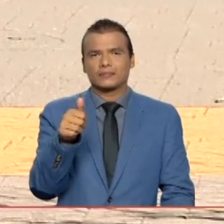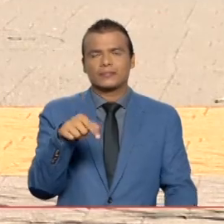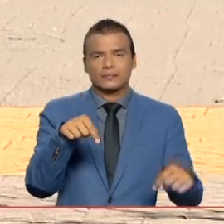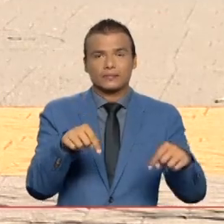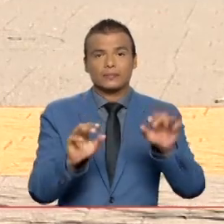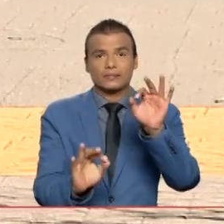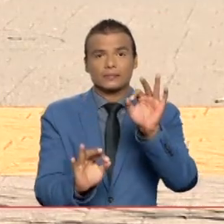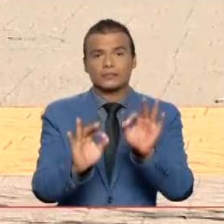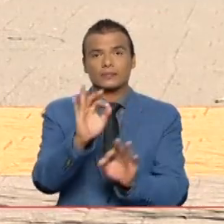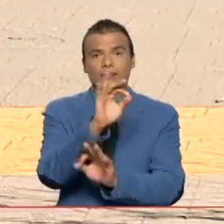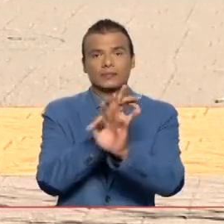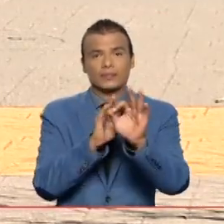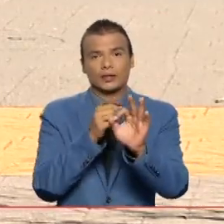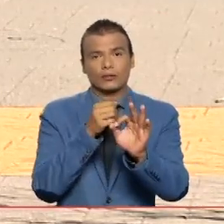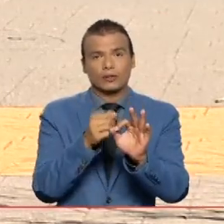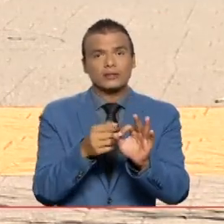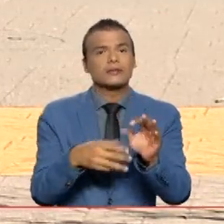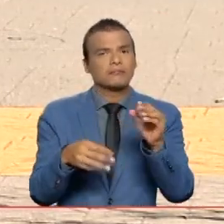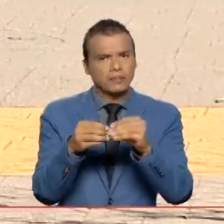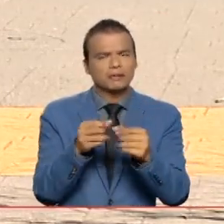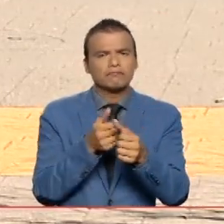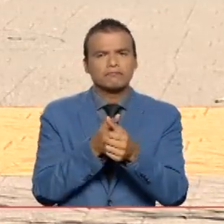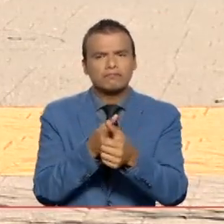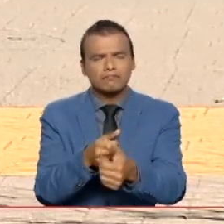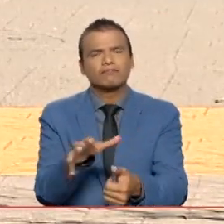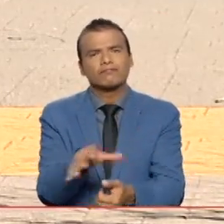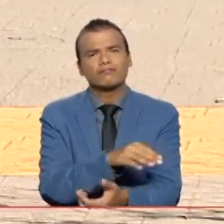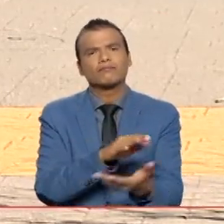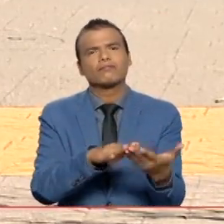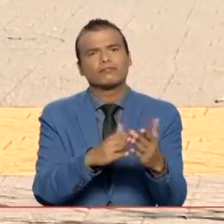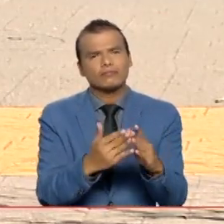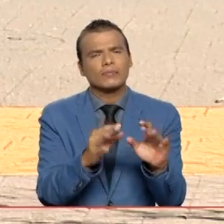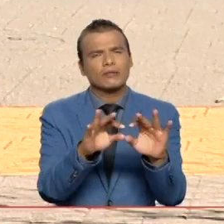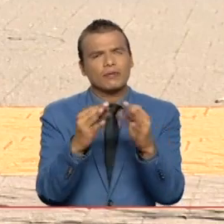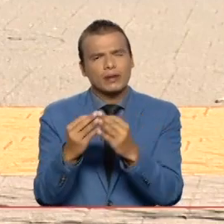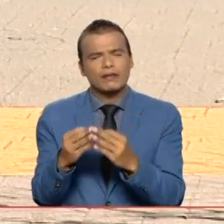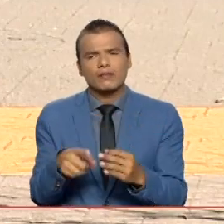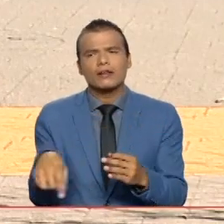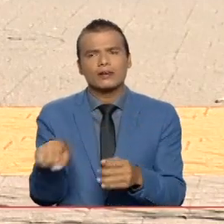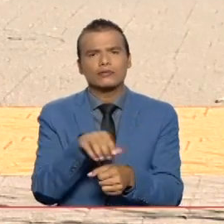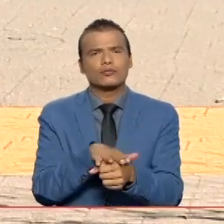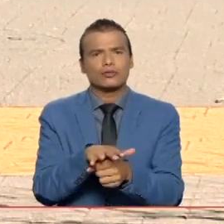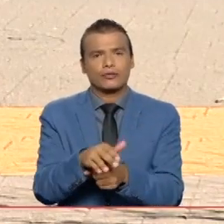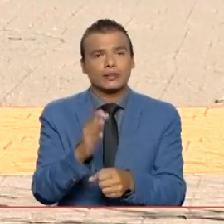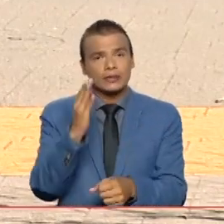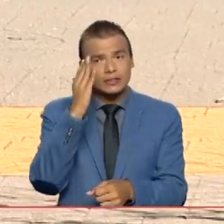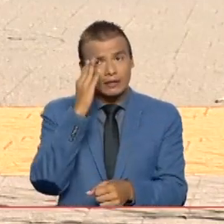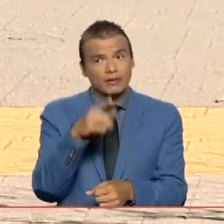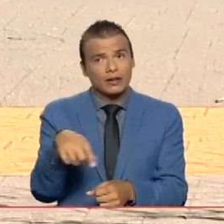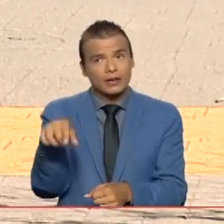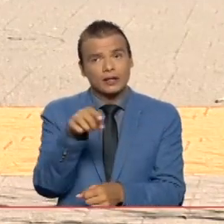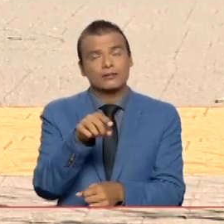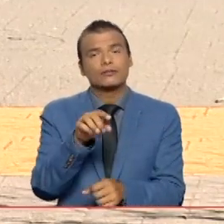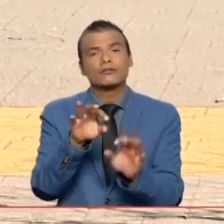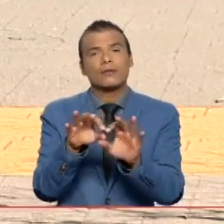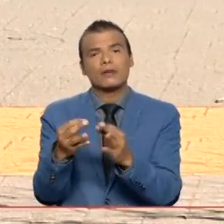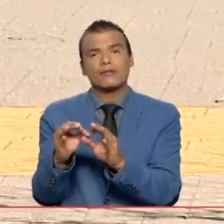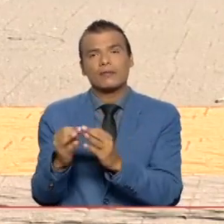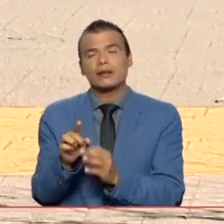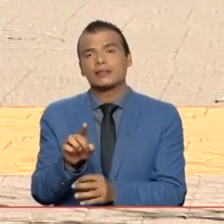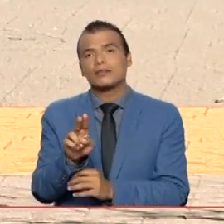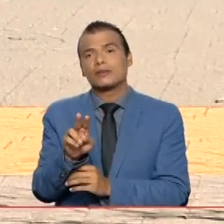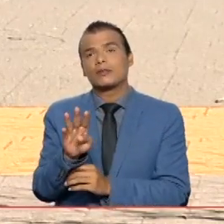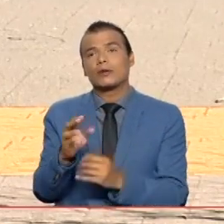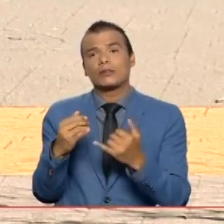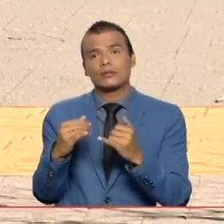En Telepacífico Noticias seguimos acompañando a las familias de Buenaventura. Por eso escuchamos a las 124 familias que se